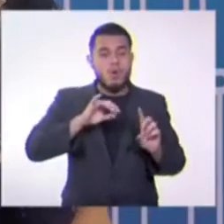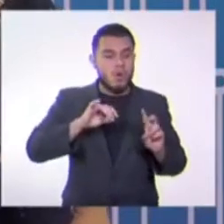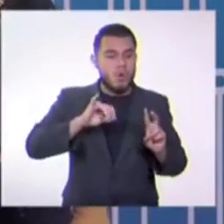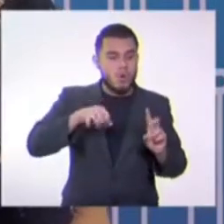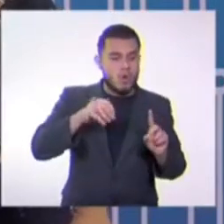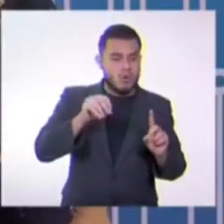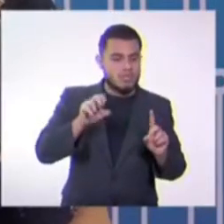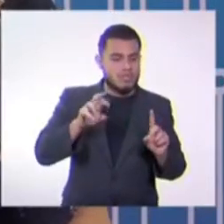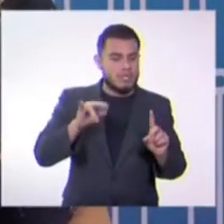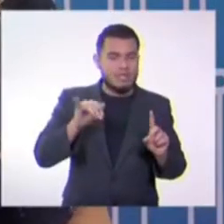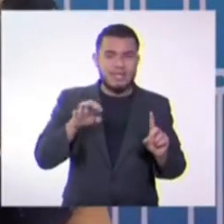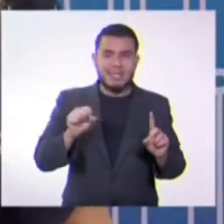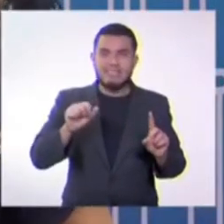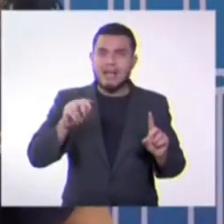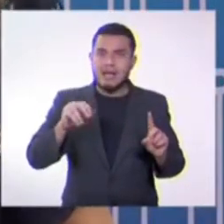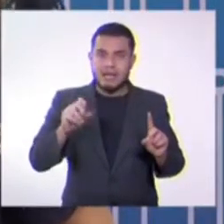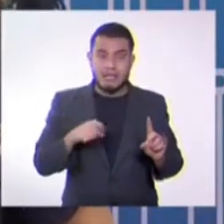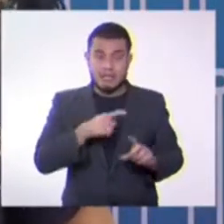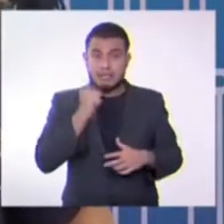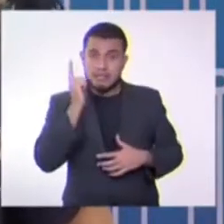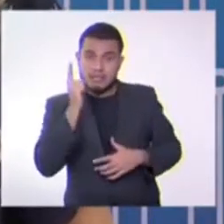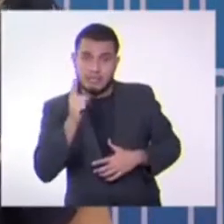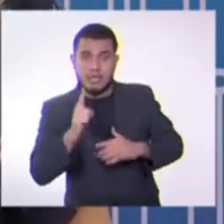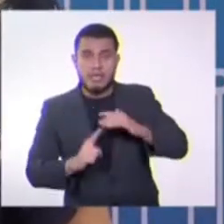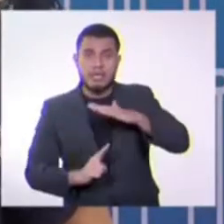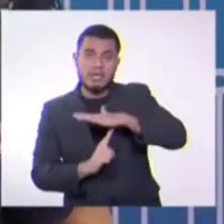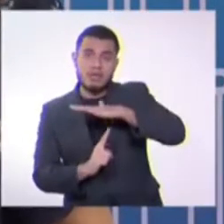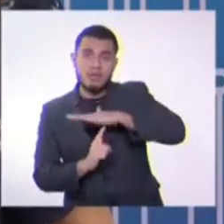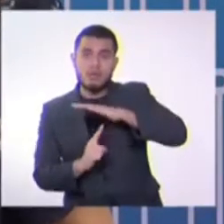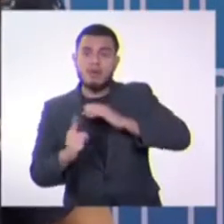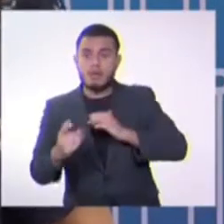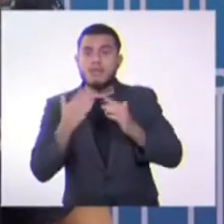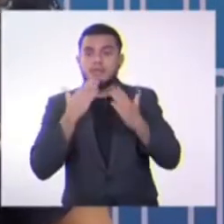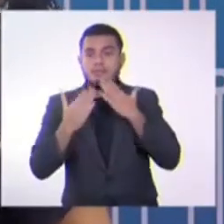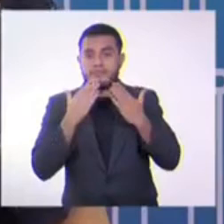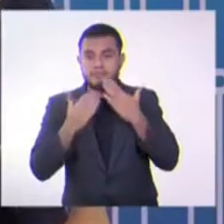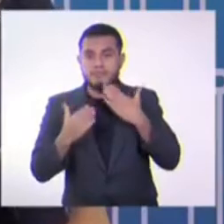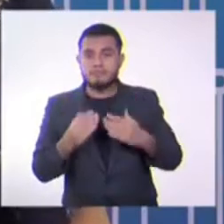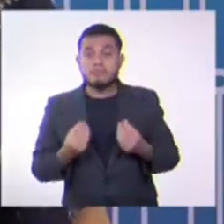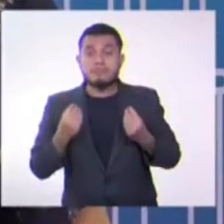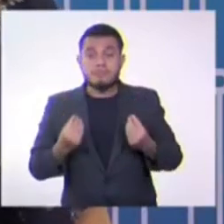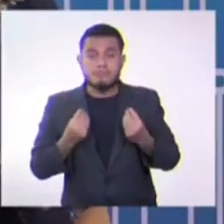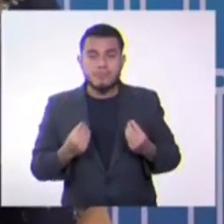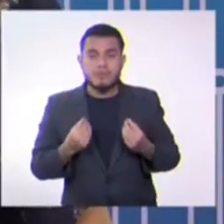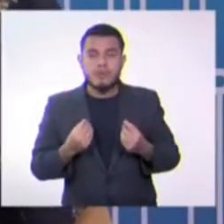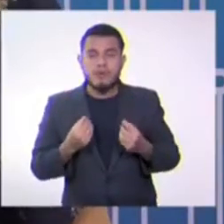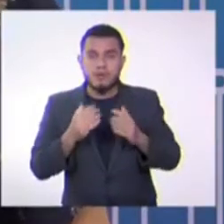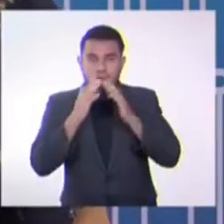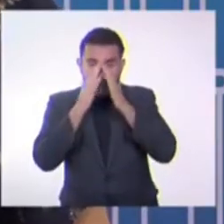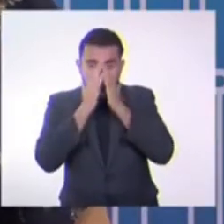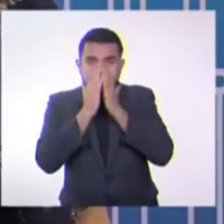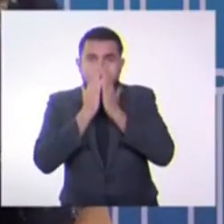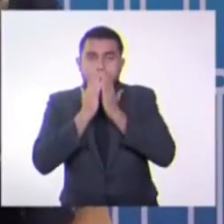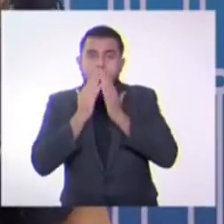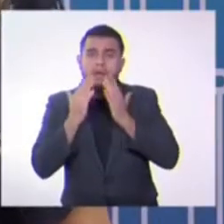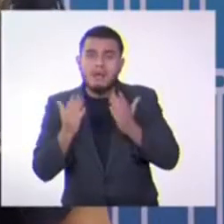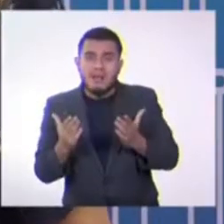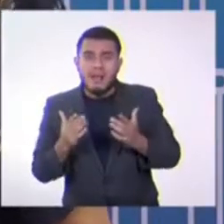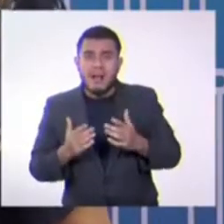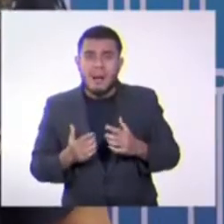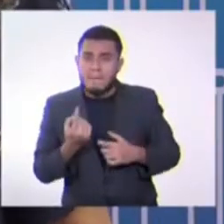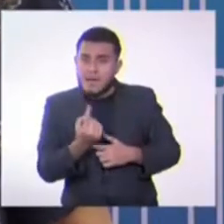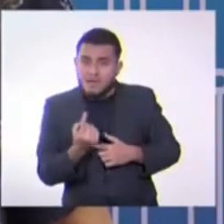complejo educativo de Ilopango, y él también nos hace ver cómo fueron perjudicados los